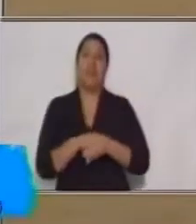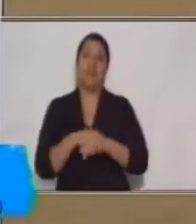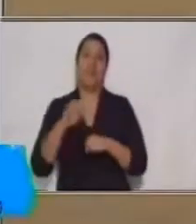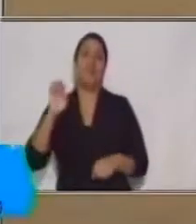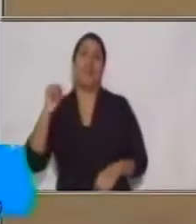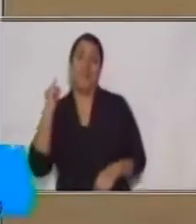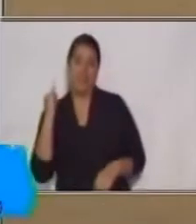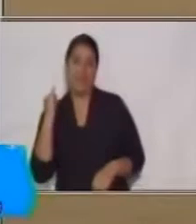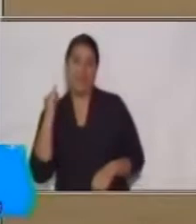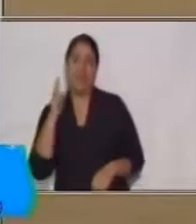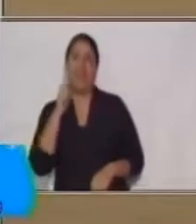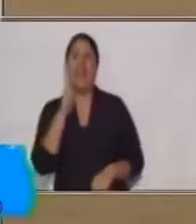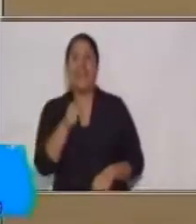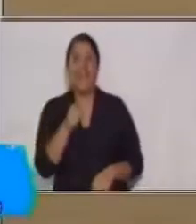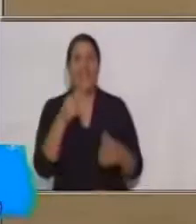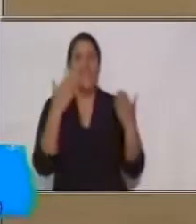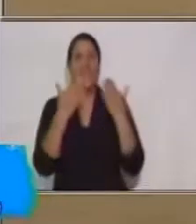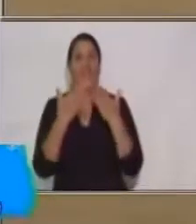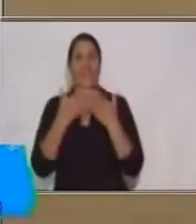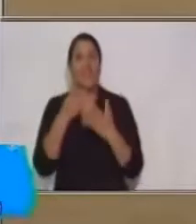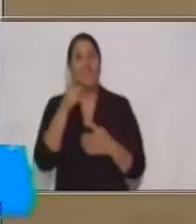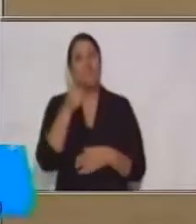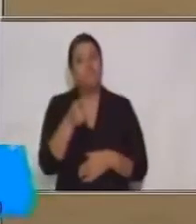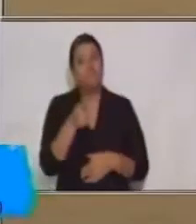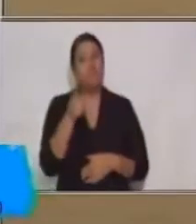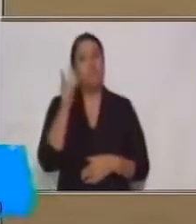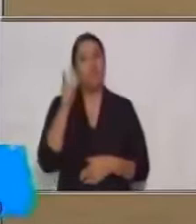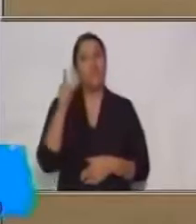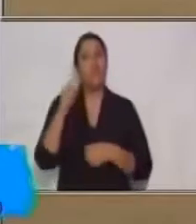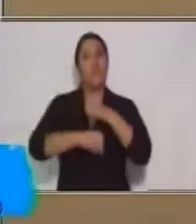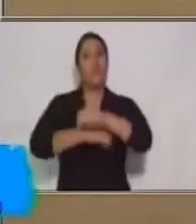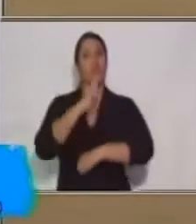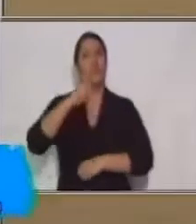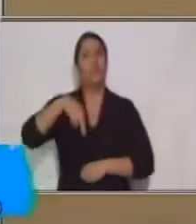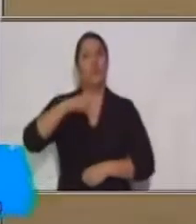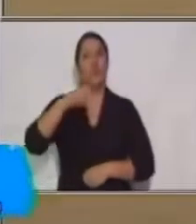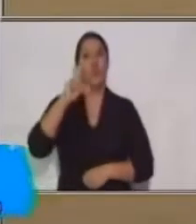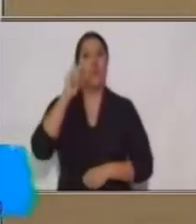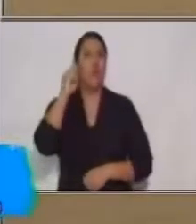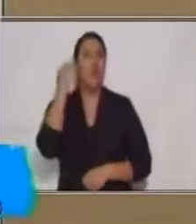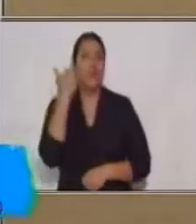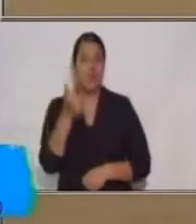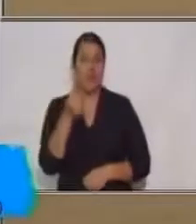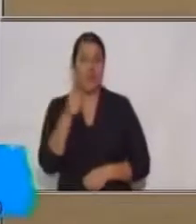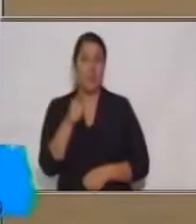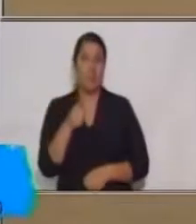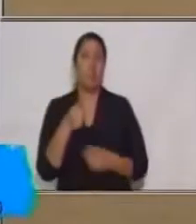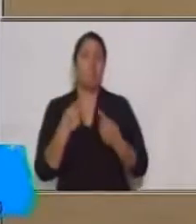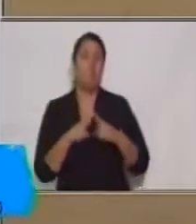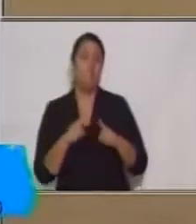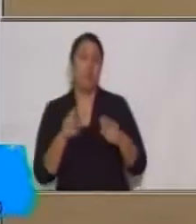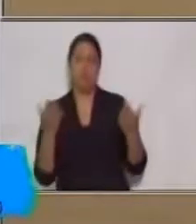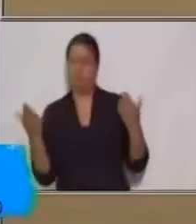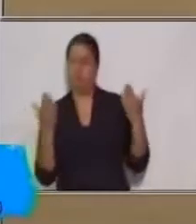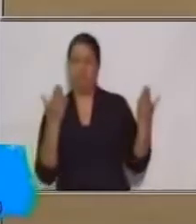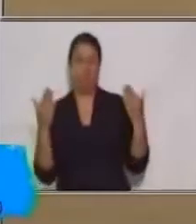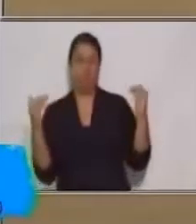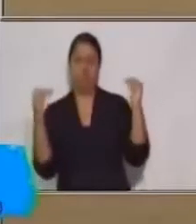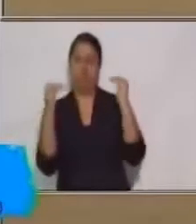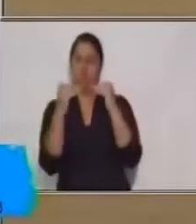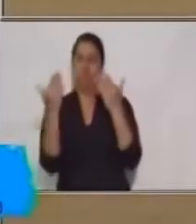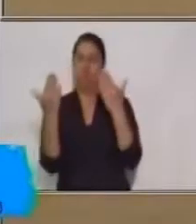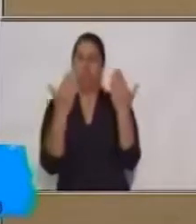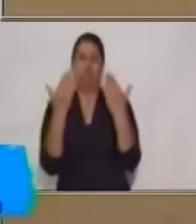entonces este es el estudio que hace directamente la fonología. A comparación de la fonética entonces podemos identificar